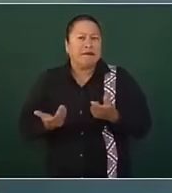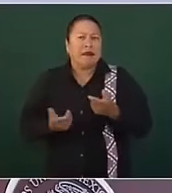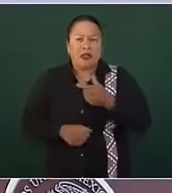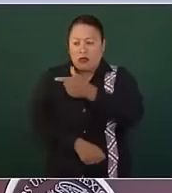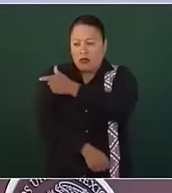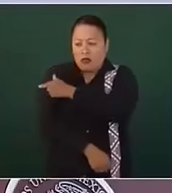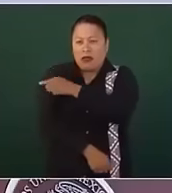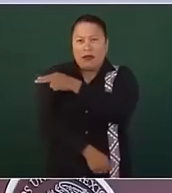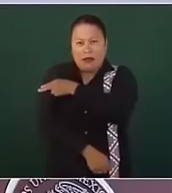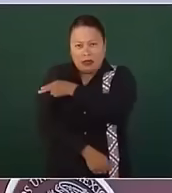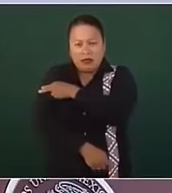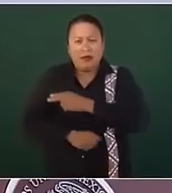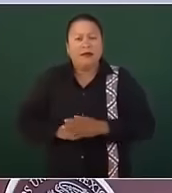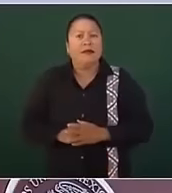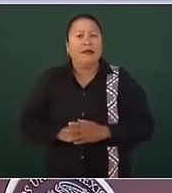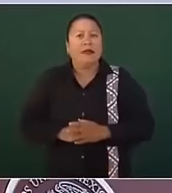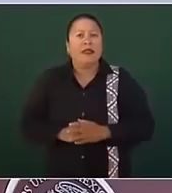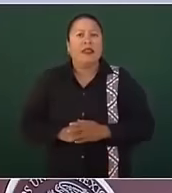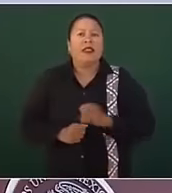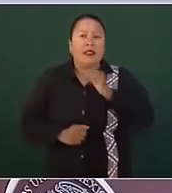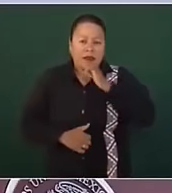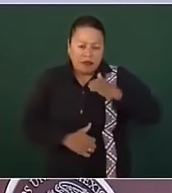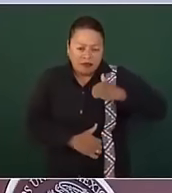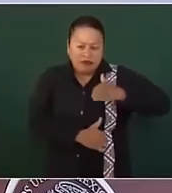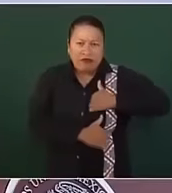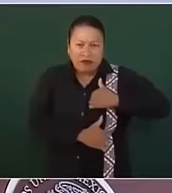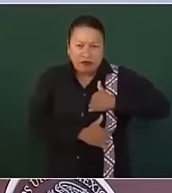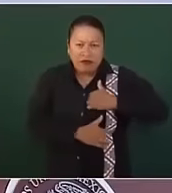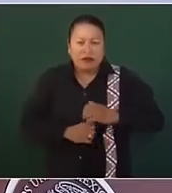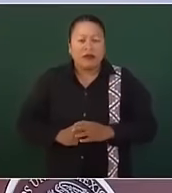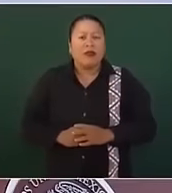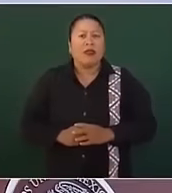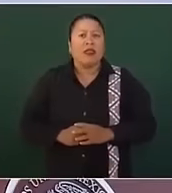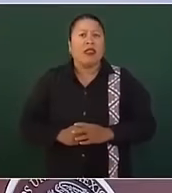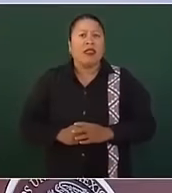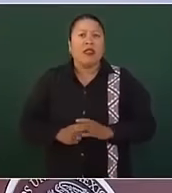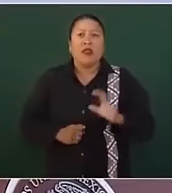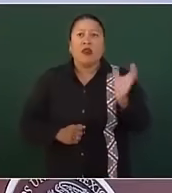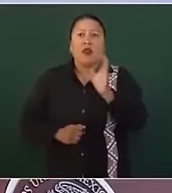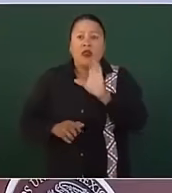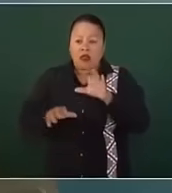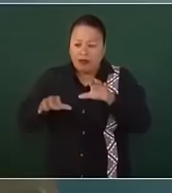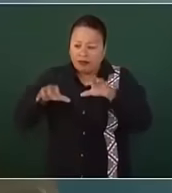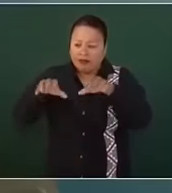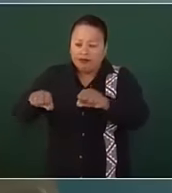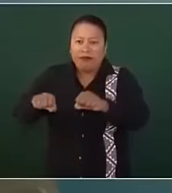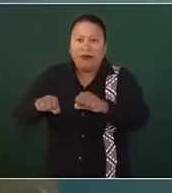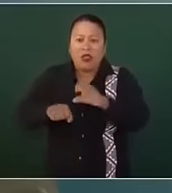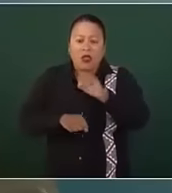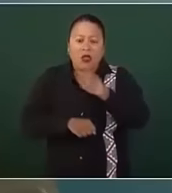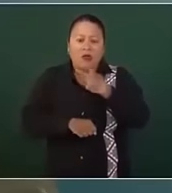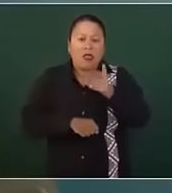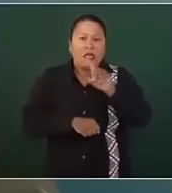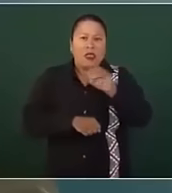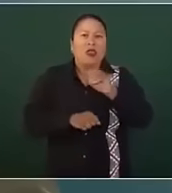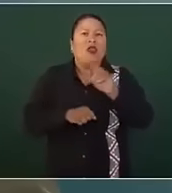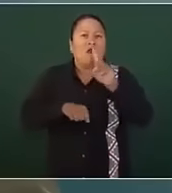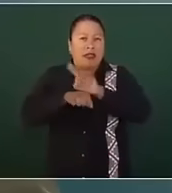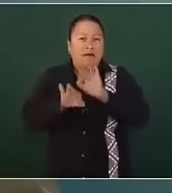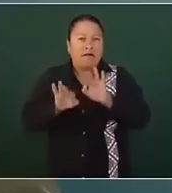Guardia Nacional y Ejército y Fuerza Aérea durante la detención de Ovidio el 5 de